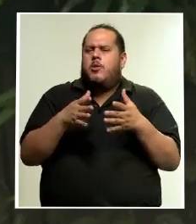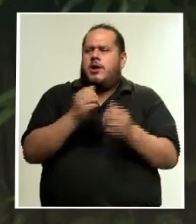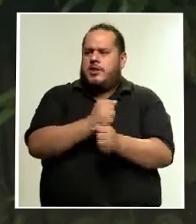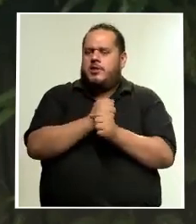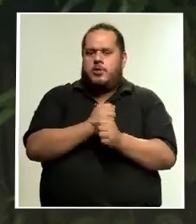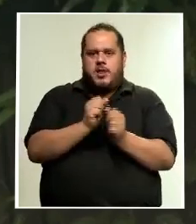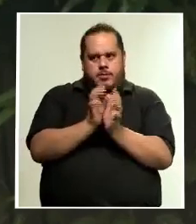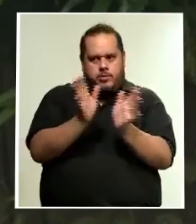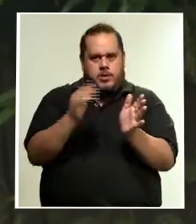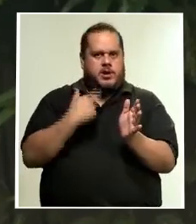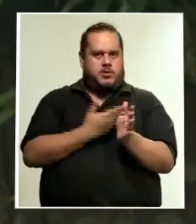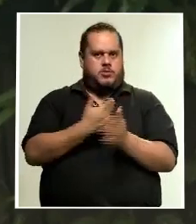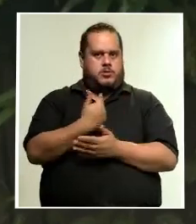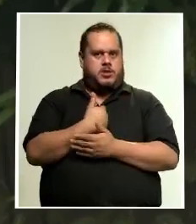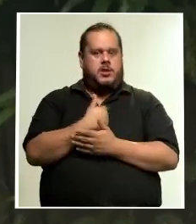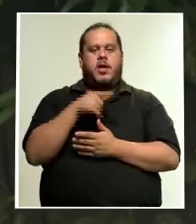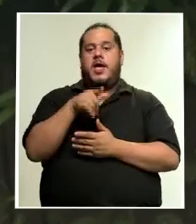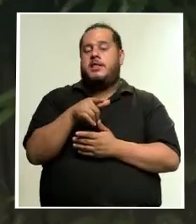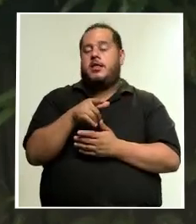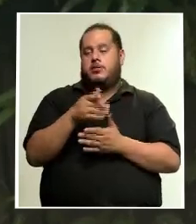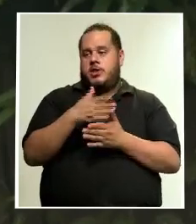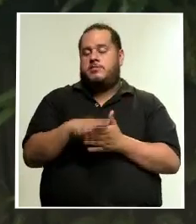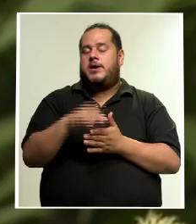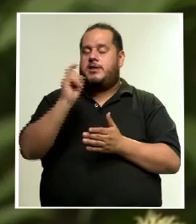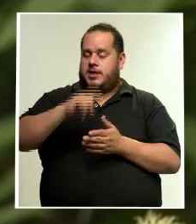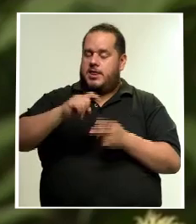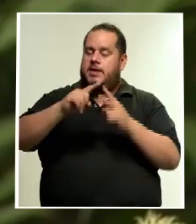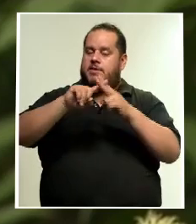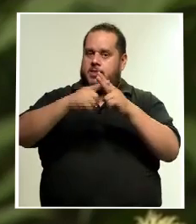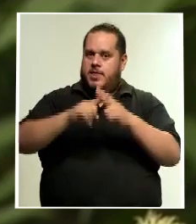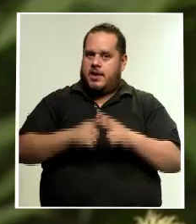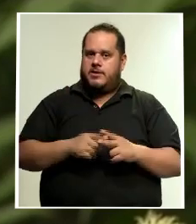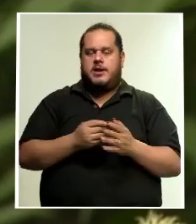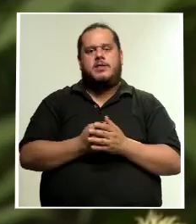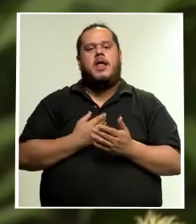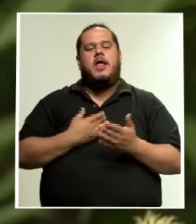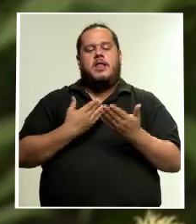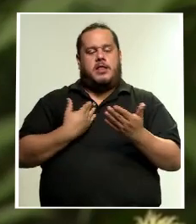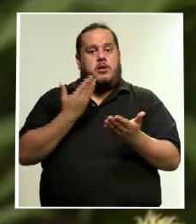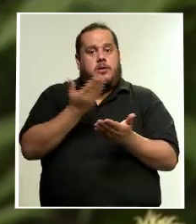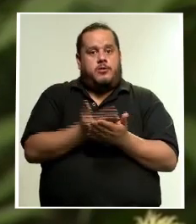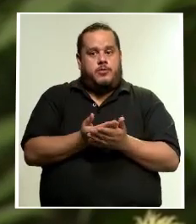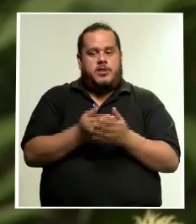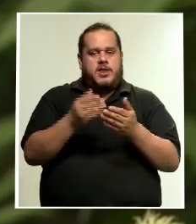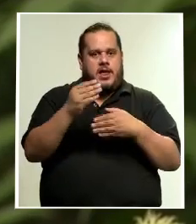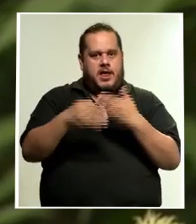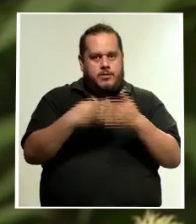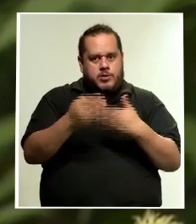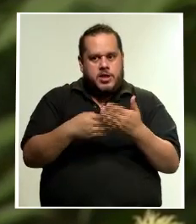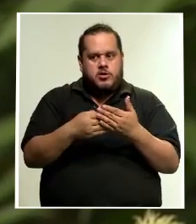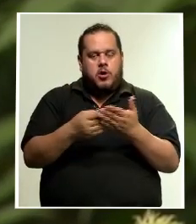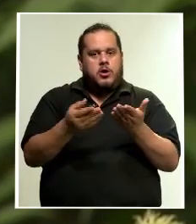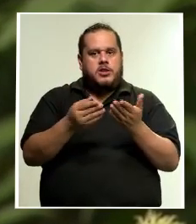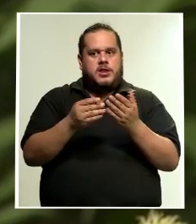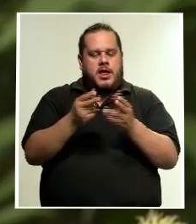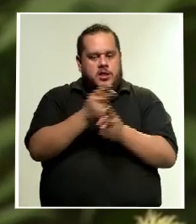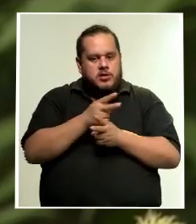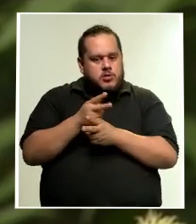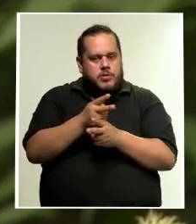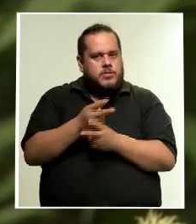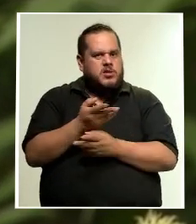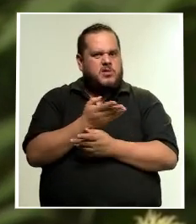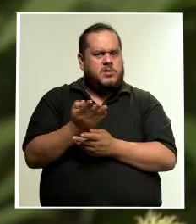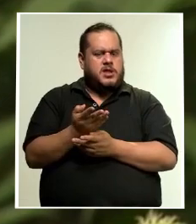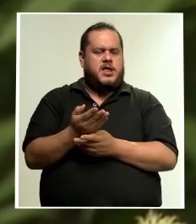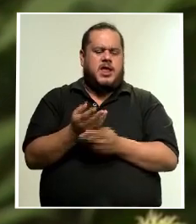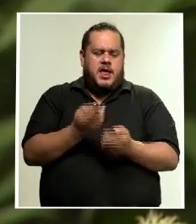pública que tenemos, esas son las partes que tienen que corregir. Según la propuesta, el proceso de supervisión en el marco jurídico estaría a